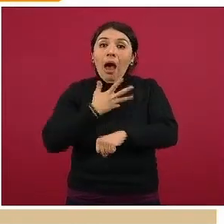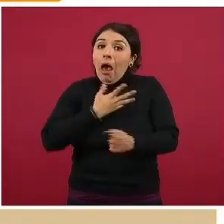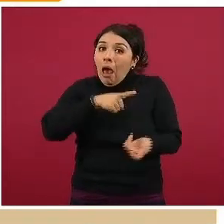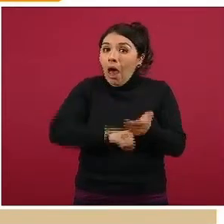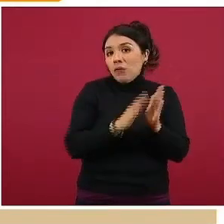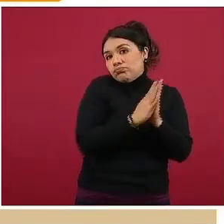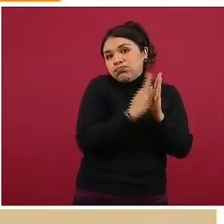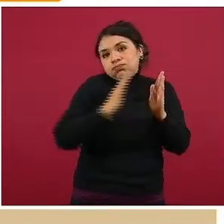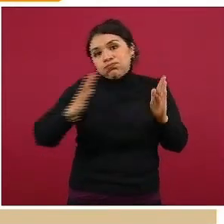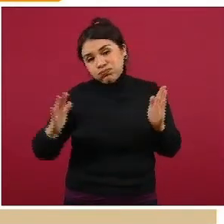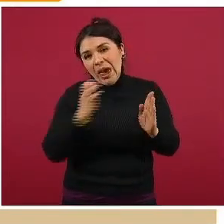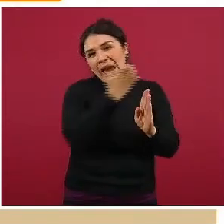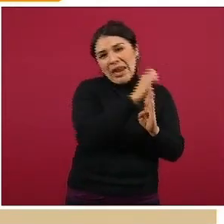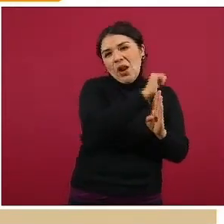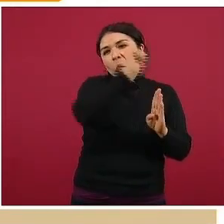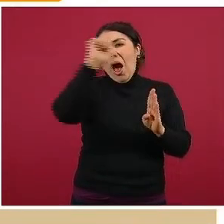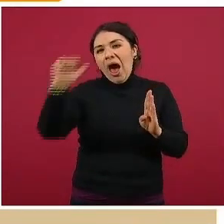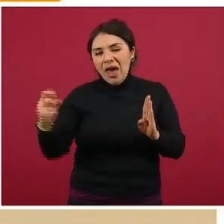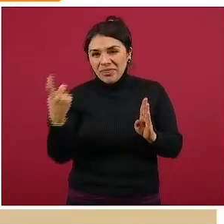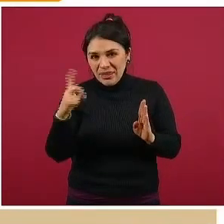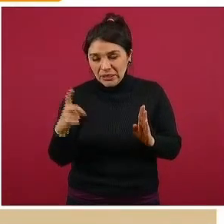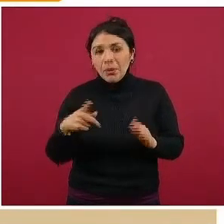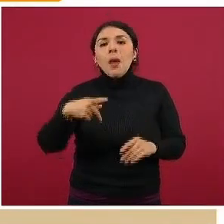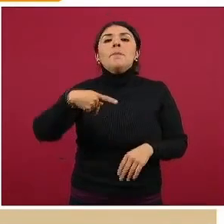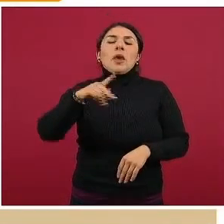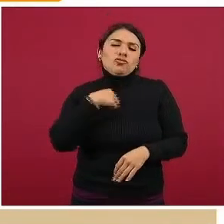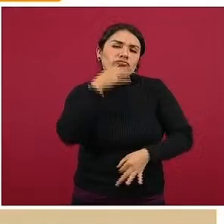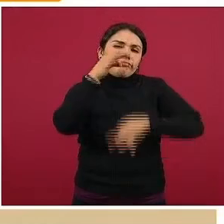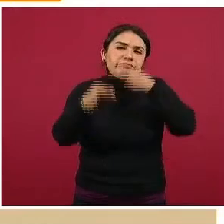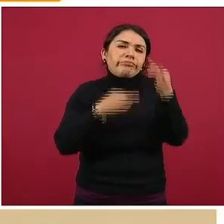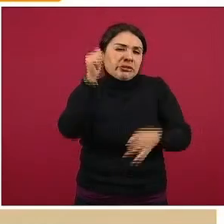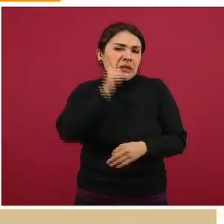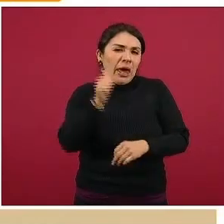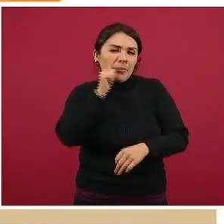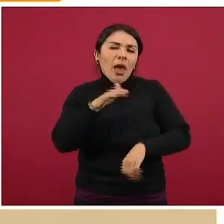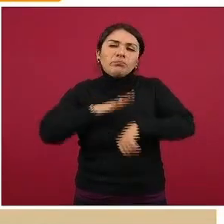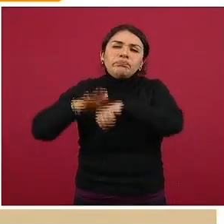epidemiológicas y como ya lo hemos anunciado